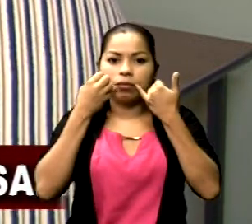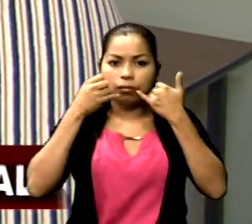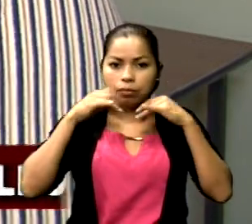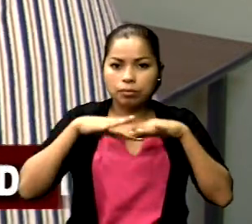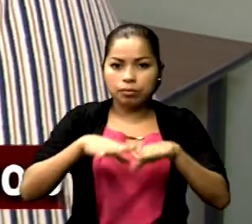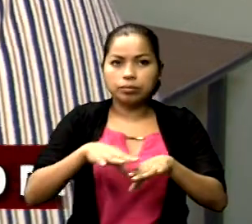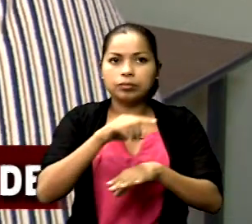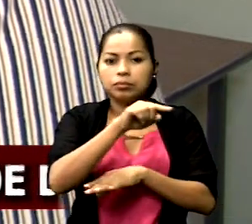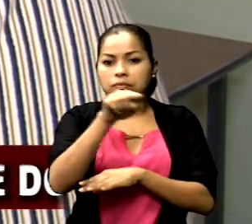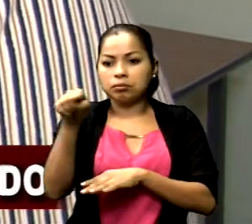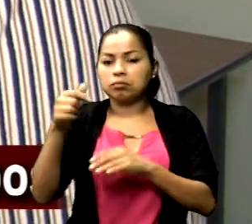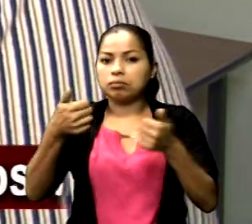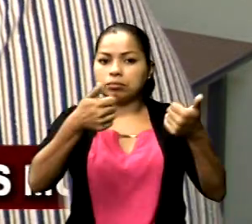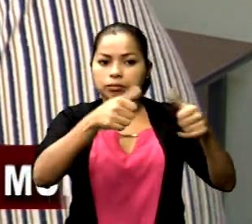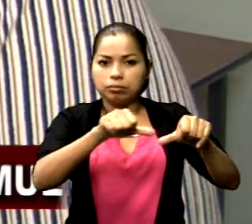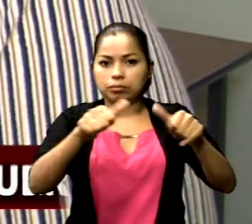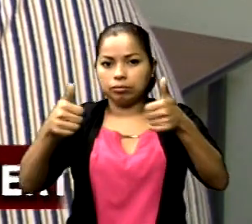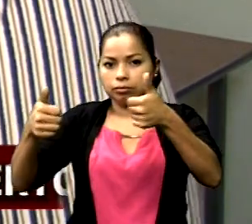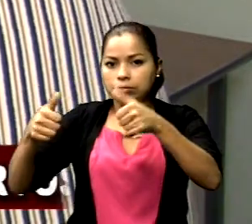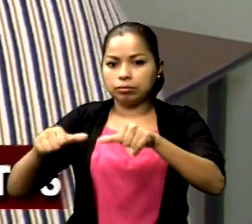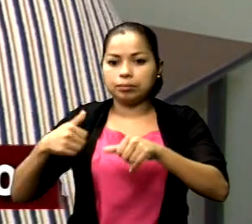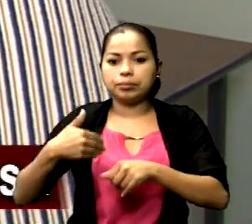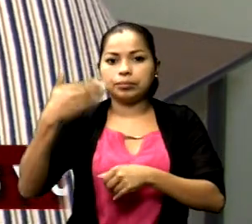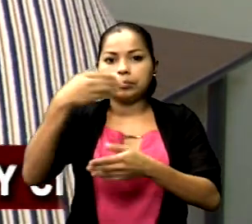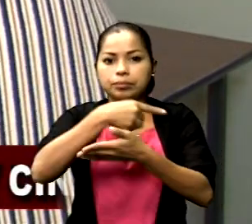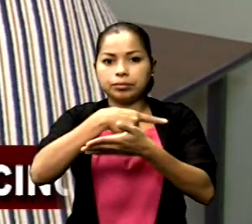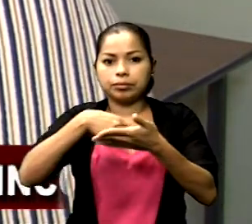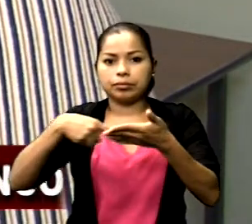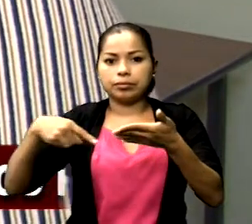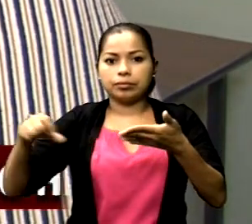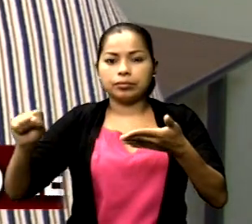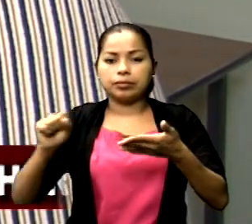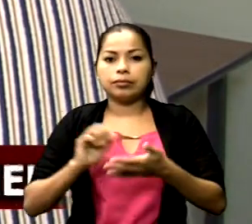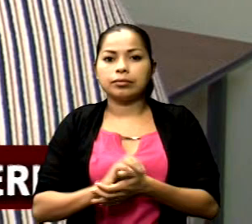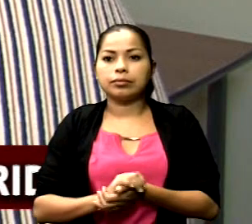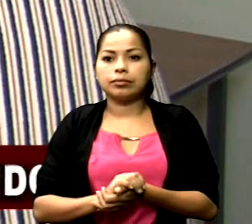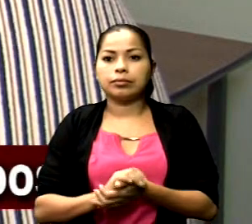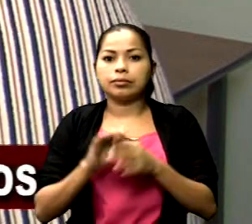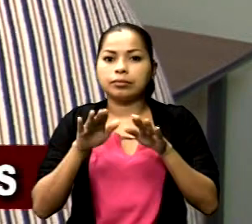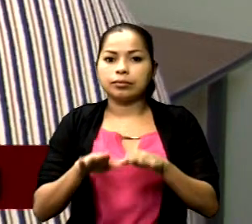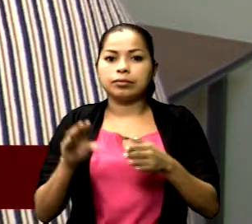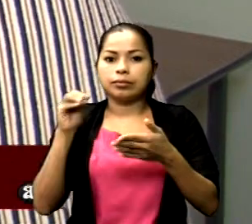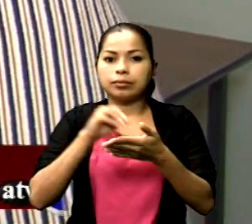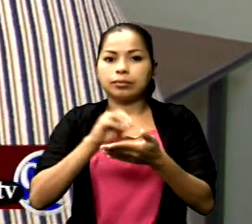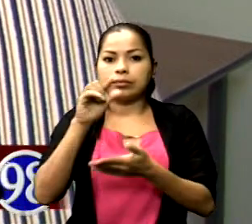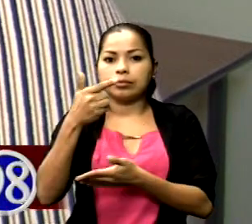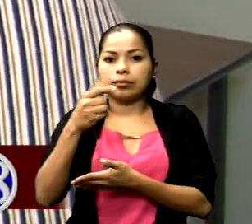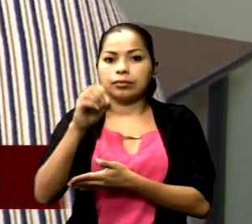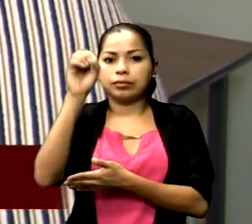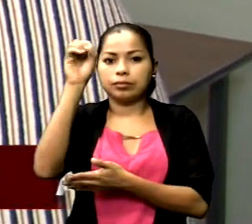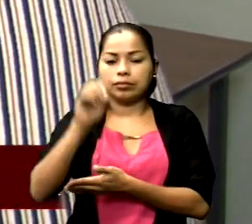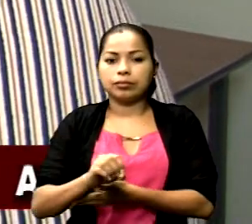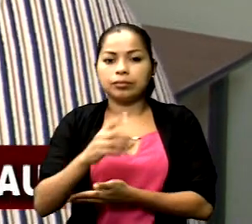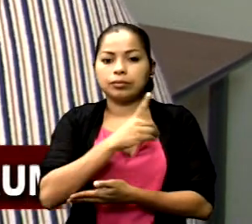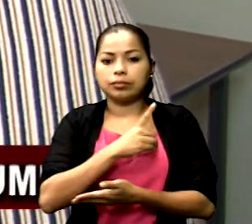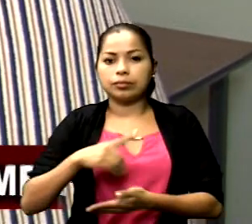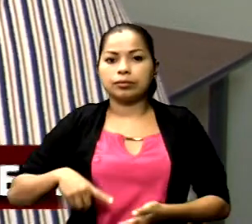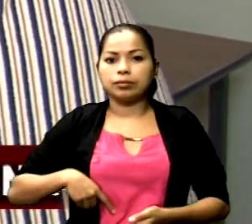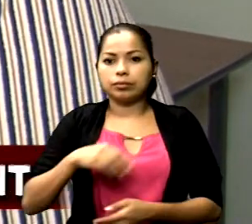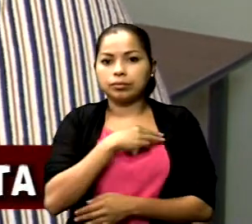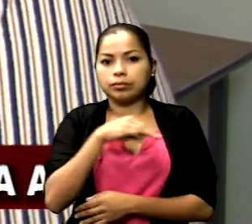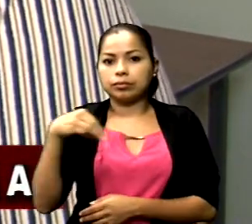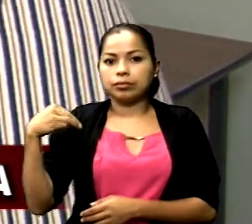y hoy hemos acordado que en la próxima semana nos vamos a integrar el 70% de los diputados miembros